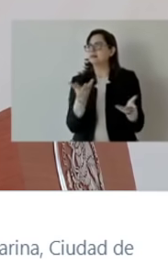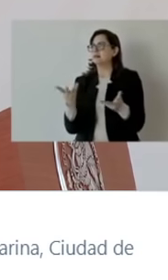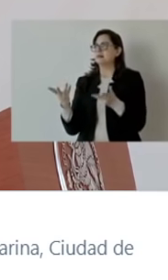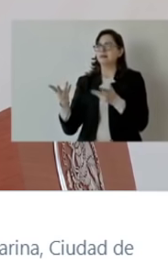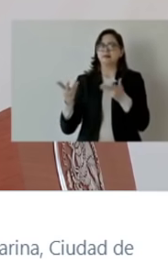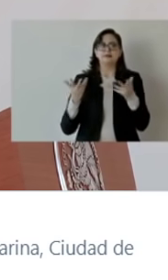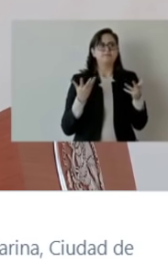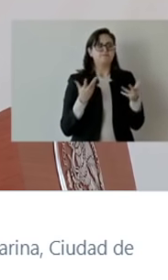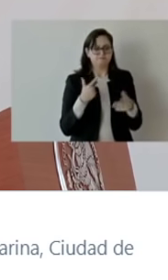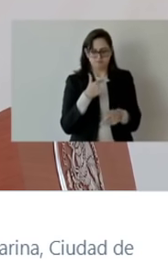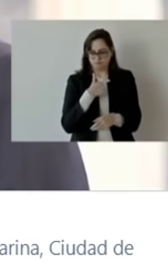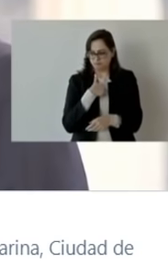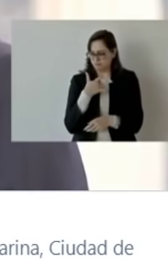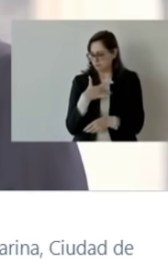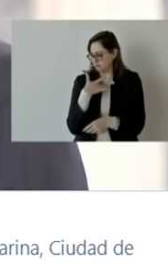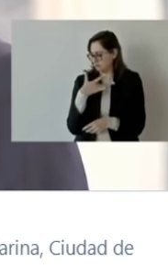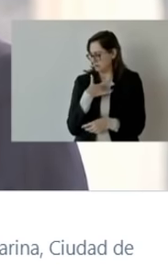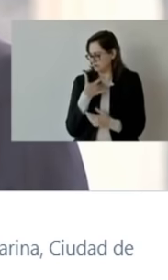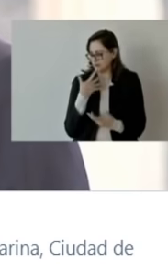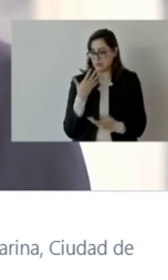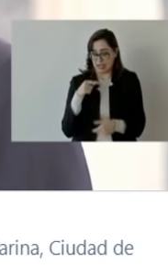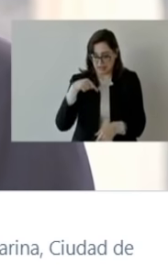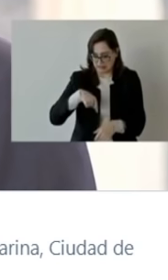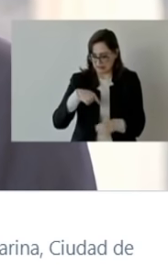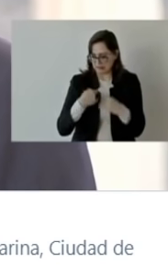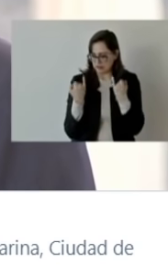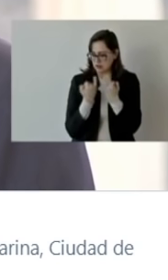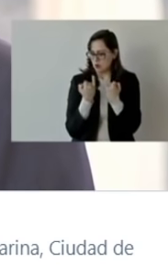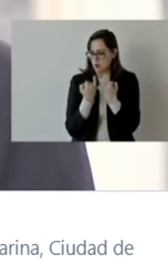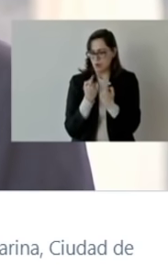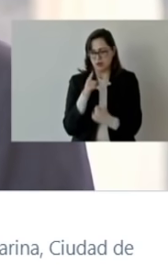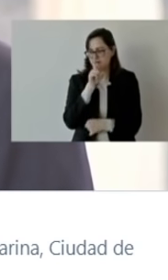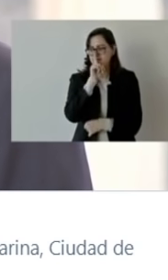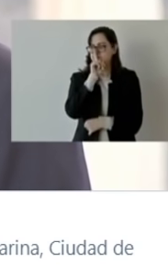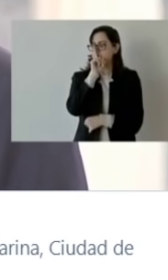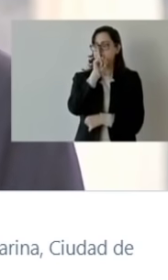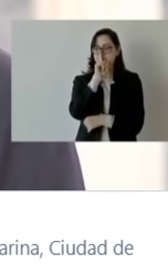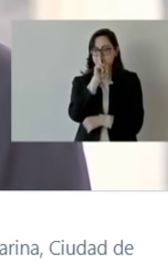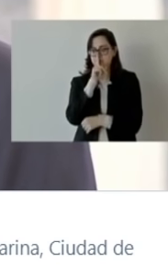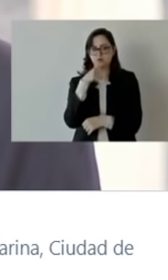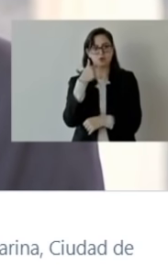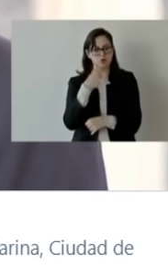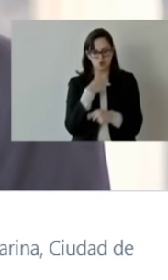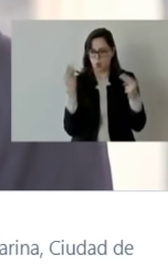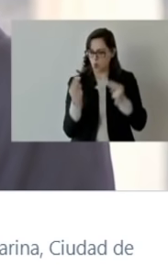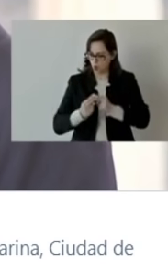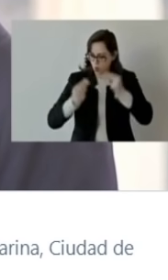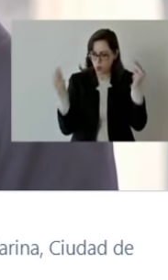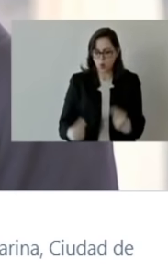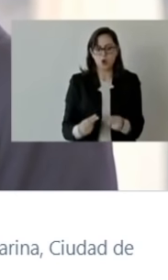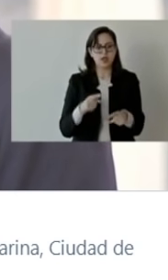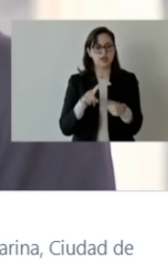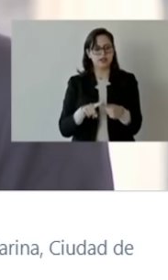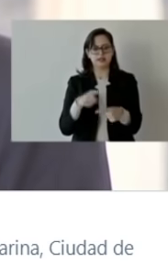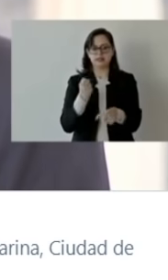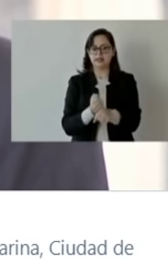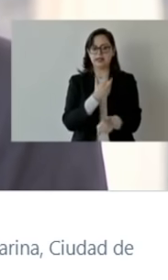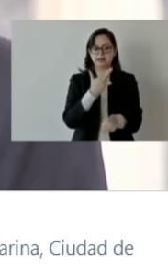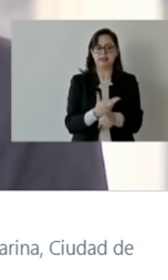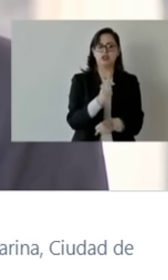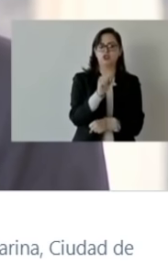con urgencia con el secretario de la Defensa y con el secretario de Marina y les